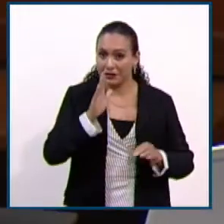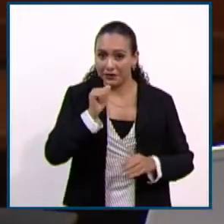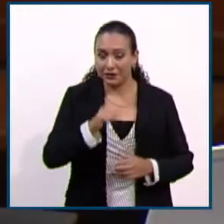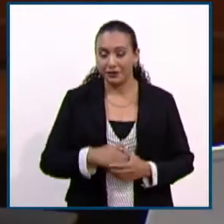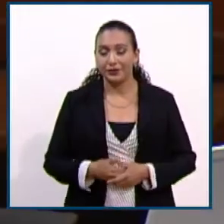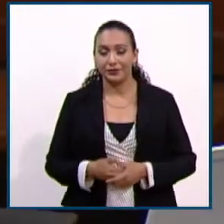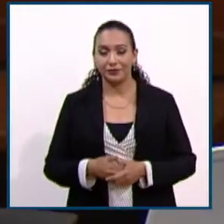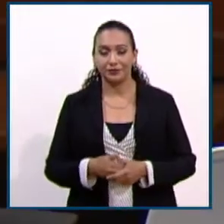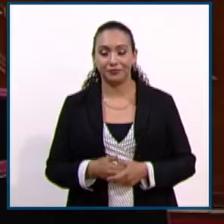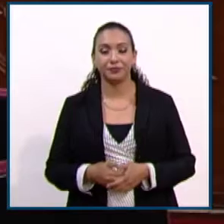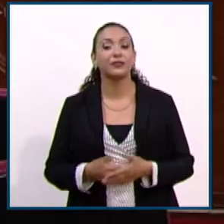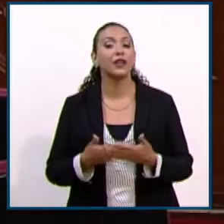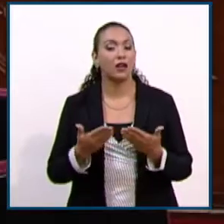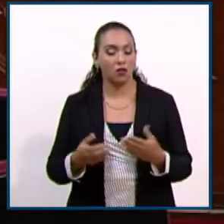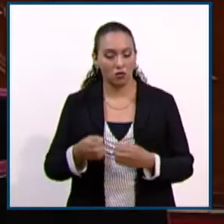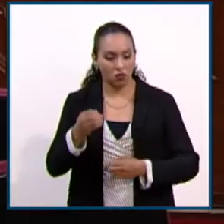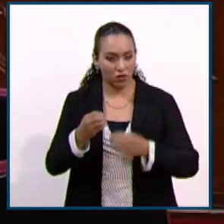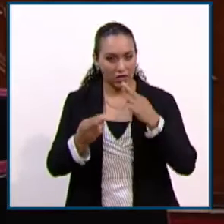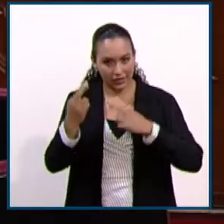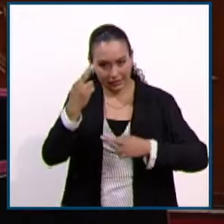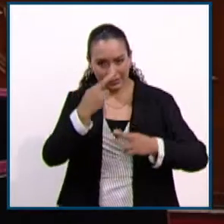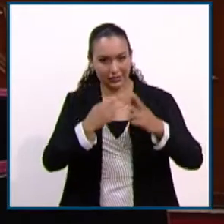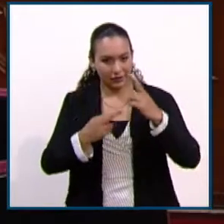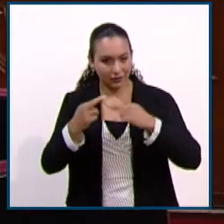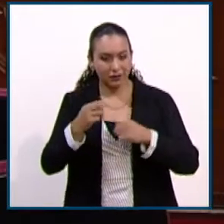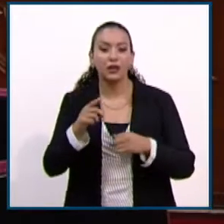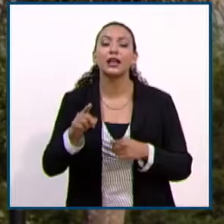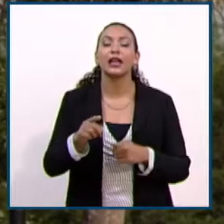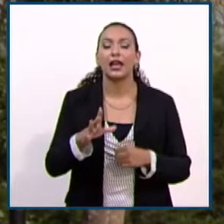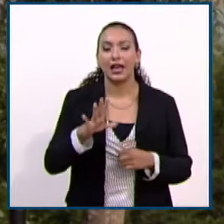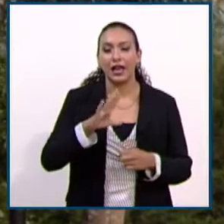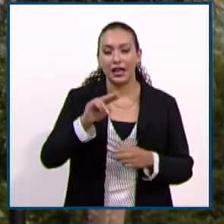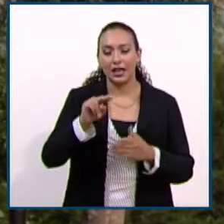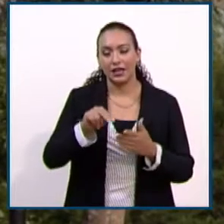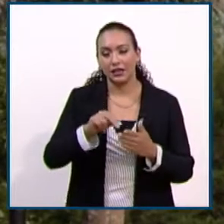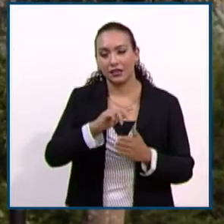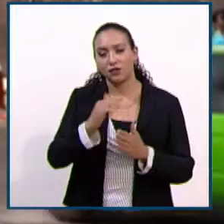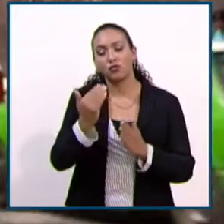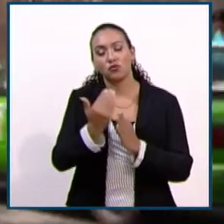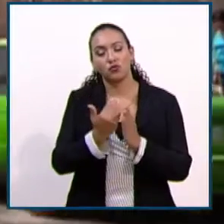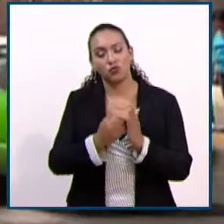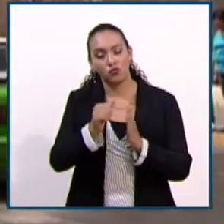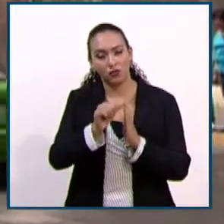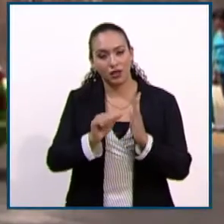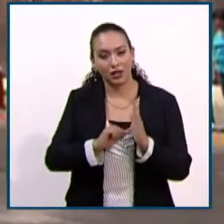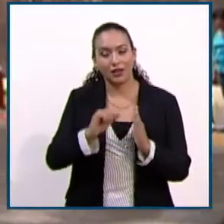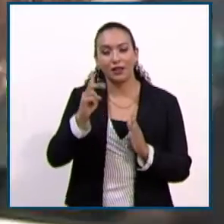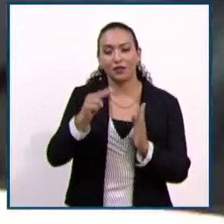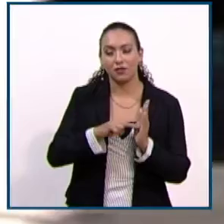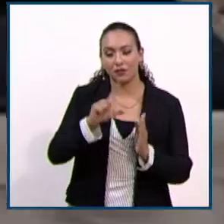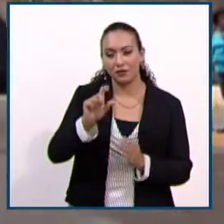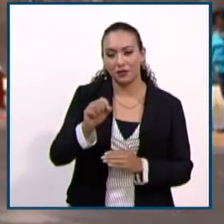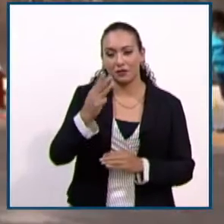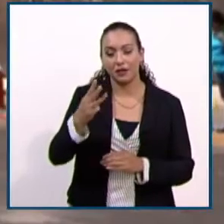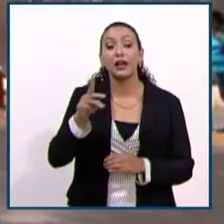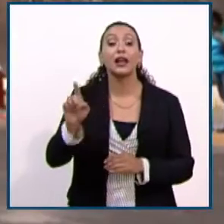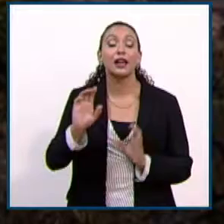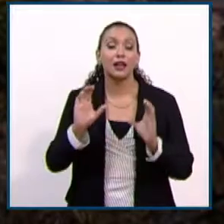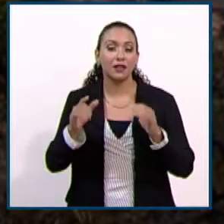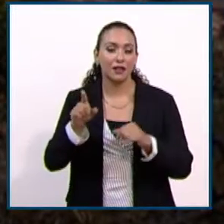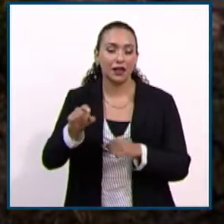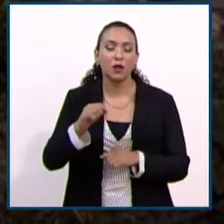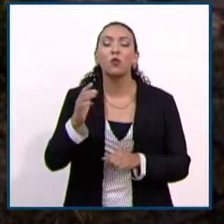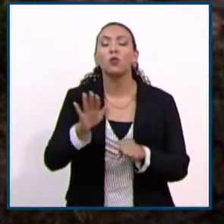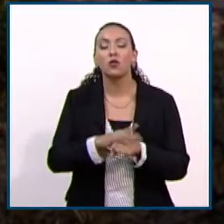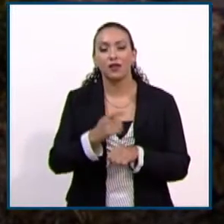Sin embargo, el Pleno declaró válido el acuerdo de enero de 2023 dictado por la Comisión Anticorrupción del Congreso local, en el que